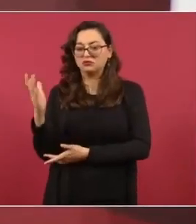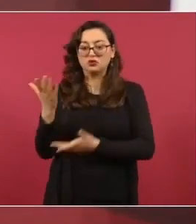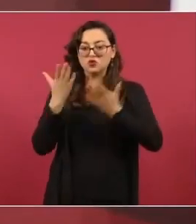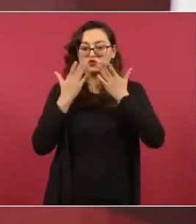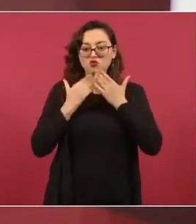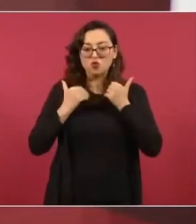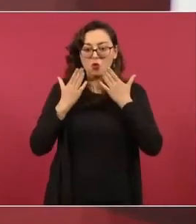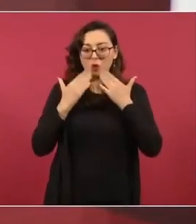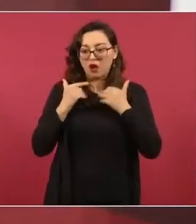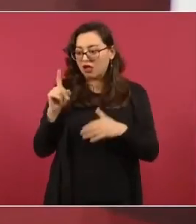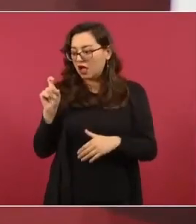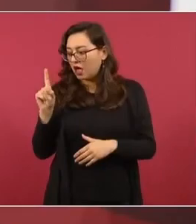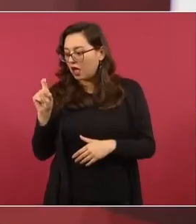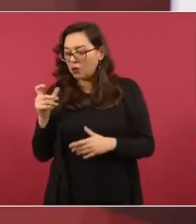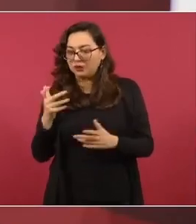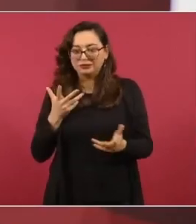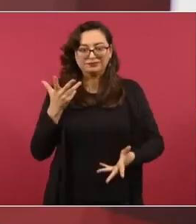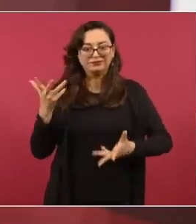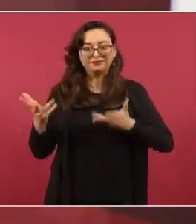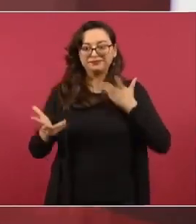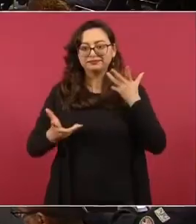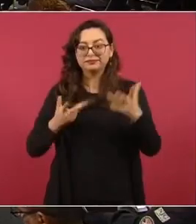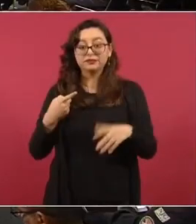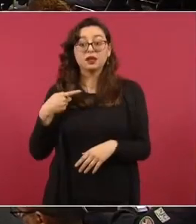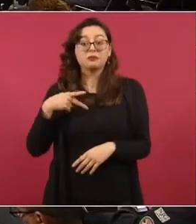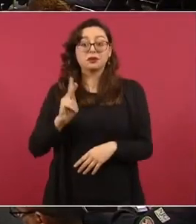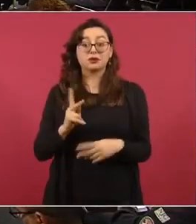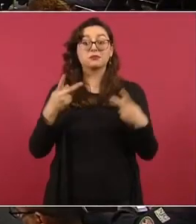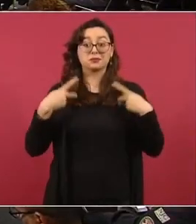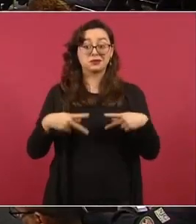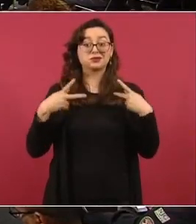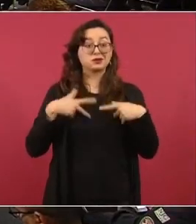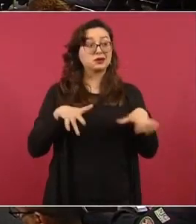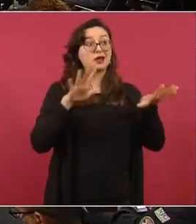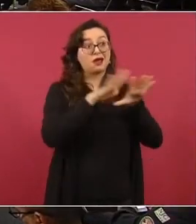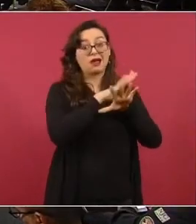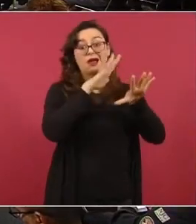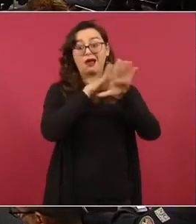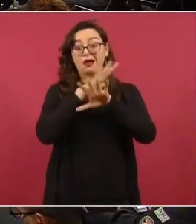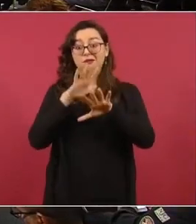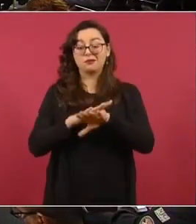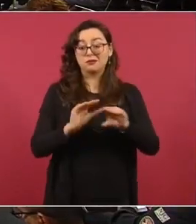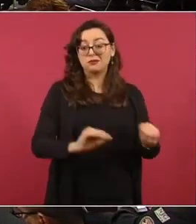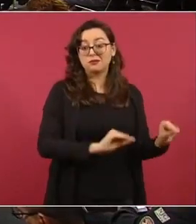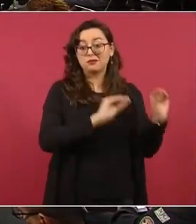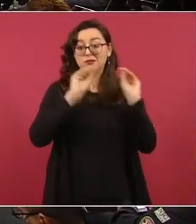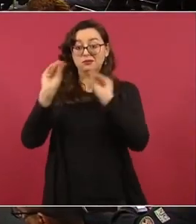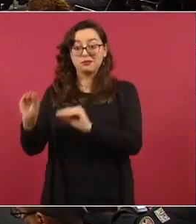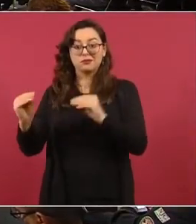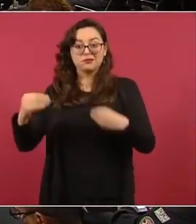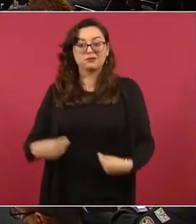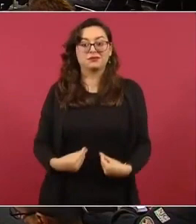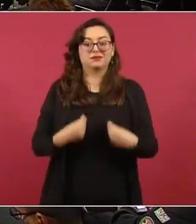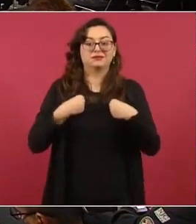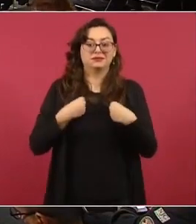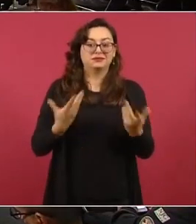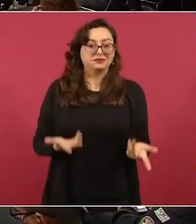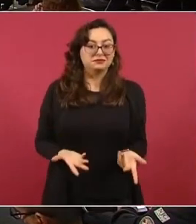y se fueron poblando. Son tierras de colonos. Bueno, todo, pues Cancún